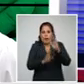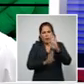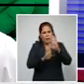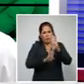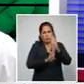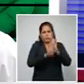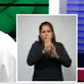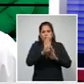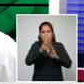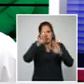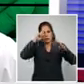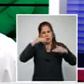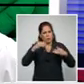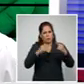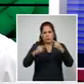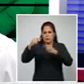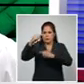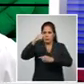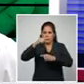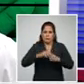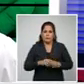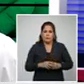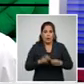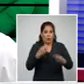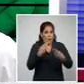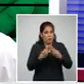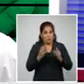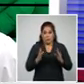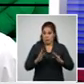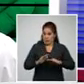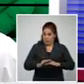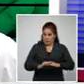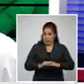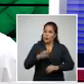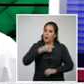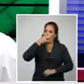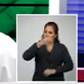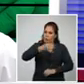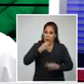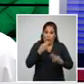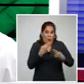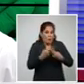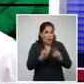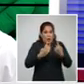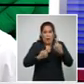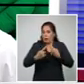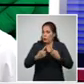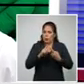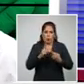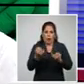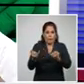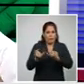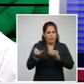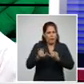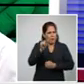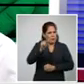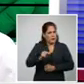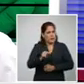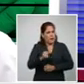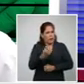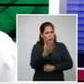esto. No confianza, lo digo porque me han informado, algunas personas se me han